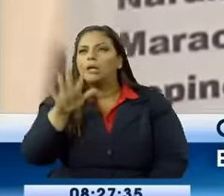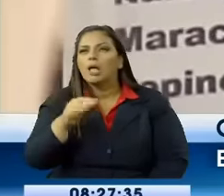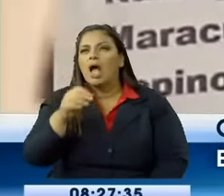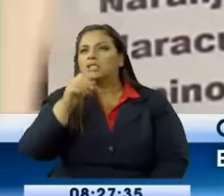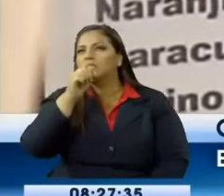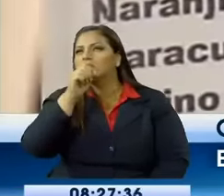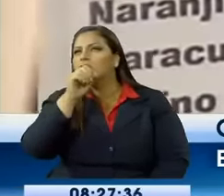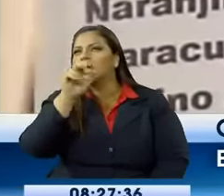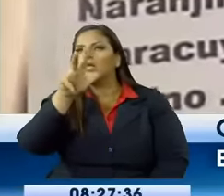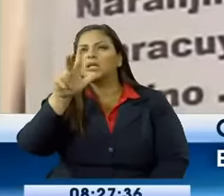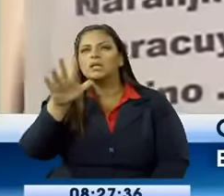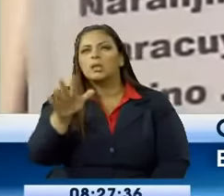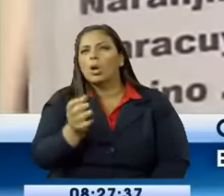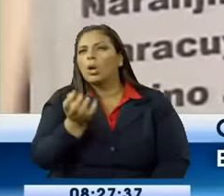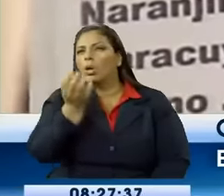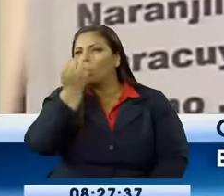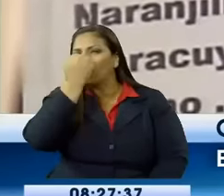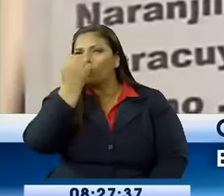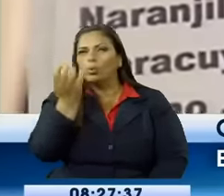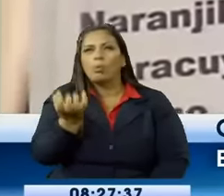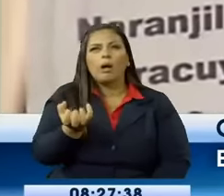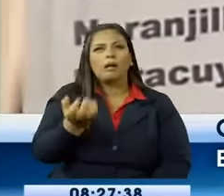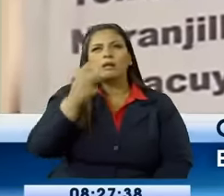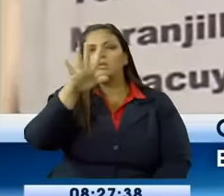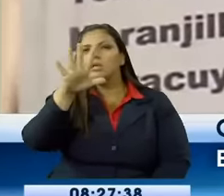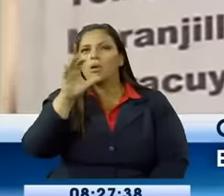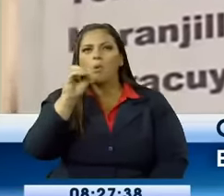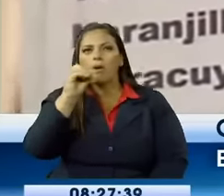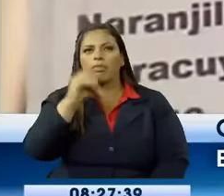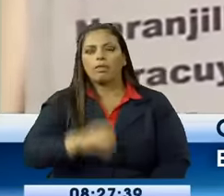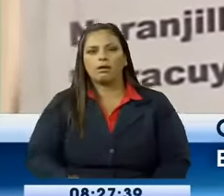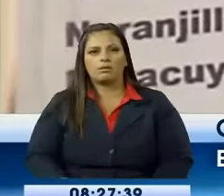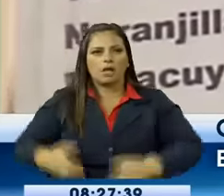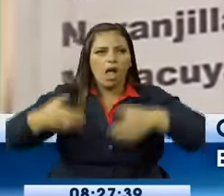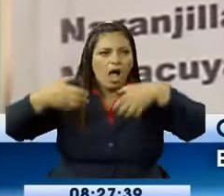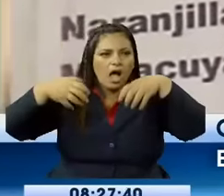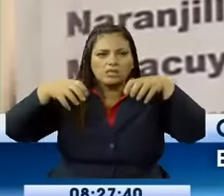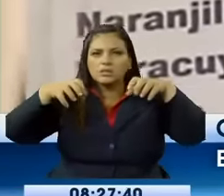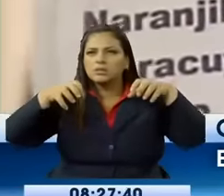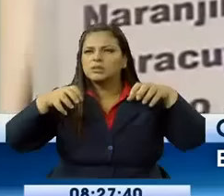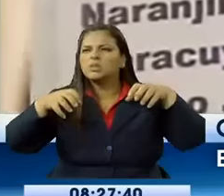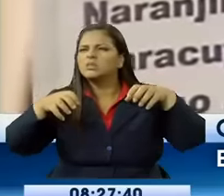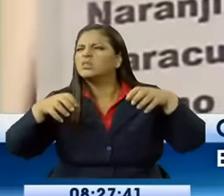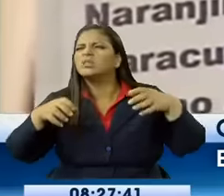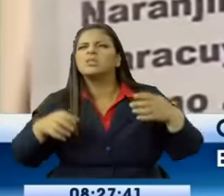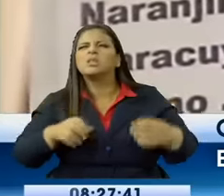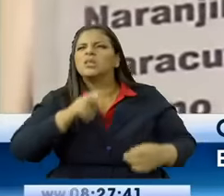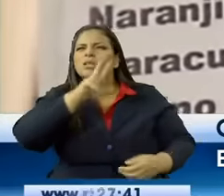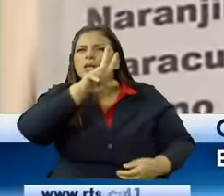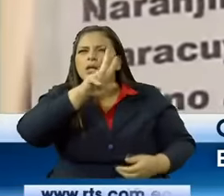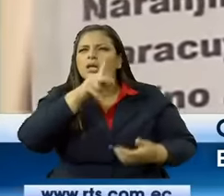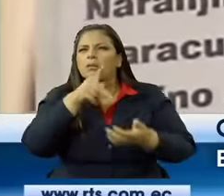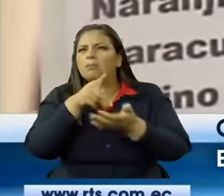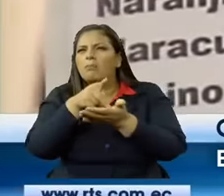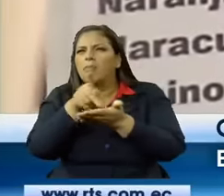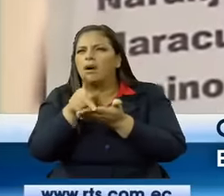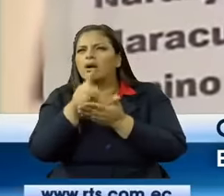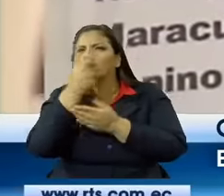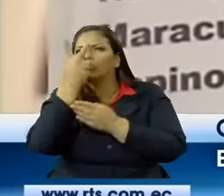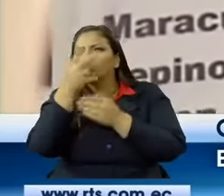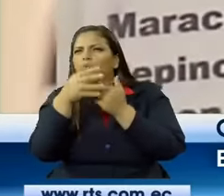35, el tomate 50. El choclo, por ejemplo, dice 3 por 2 dólares, más o menos. El